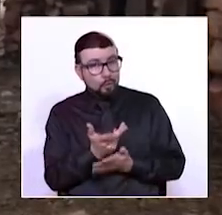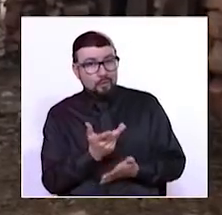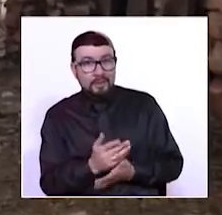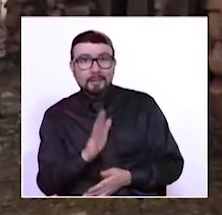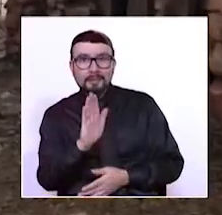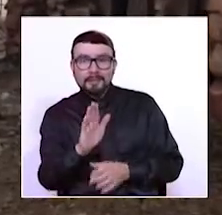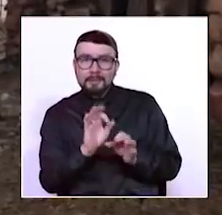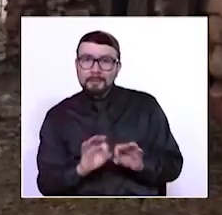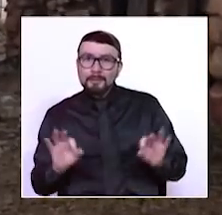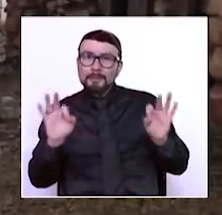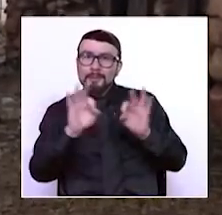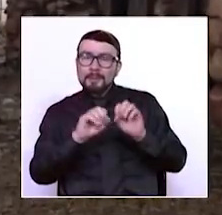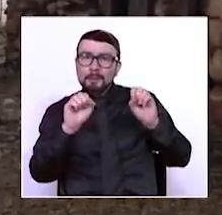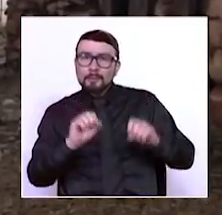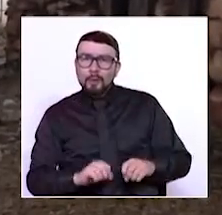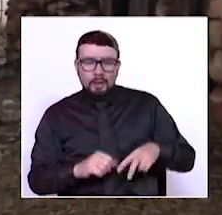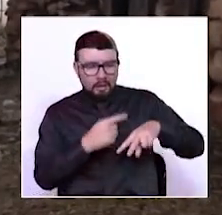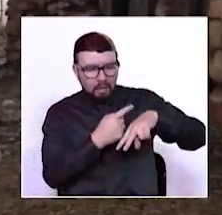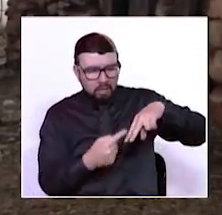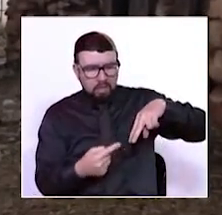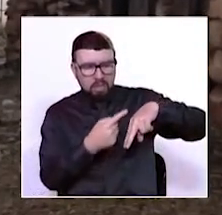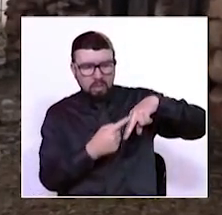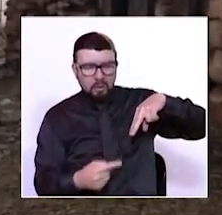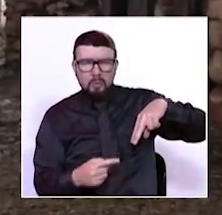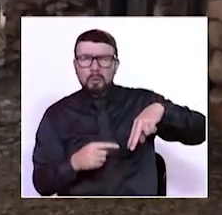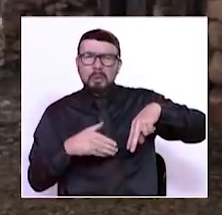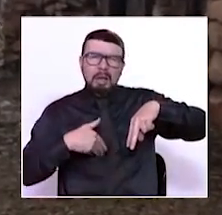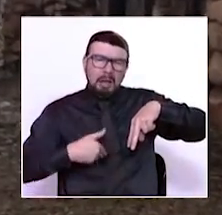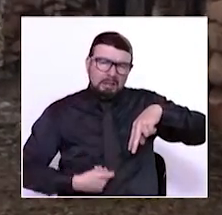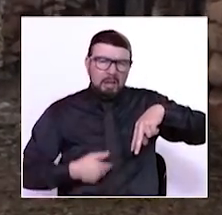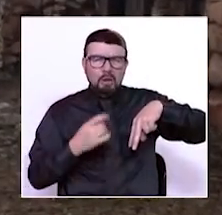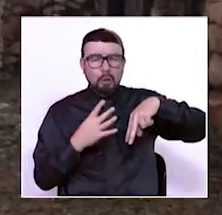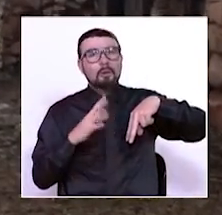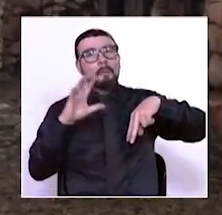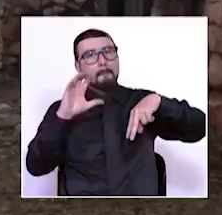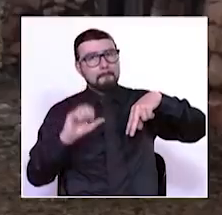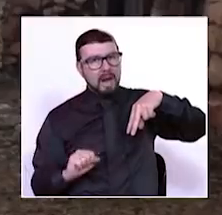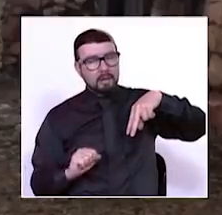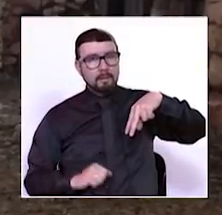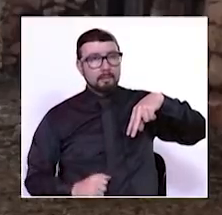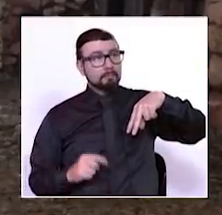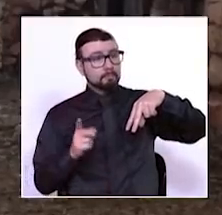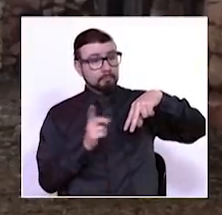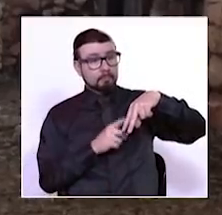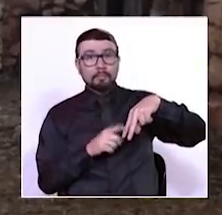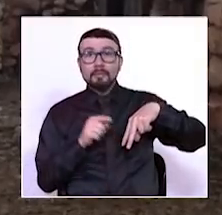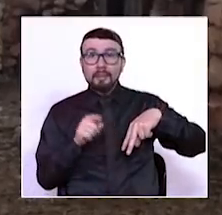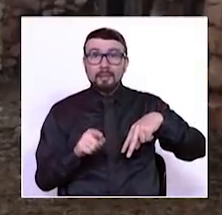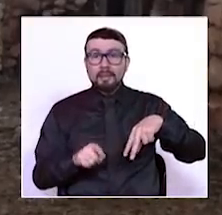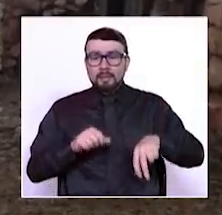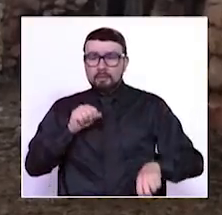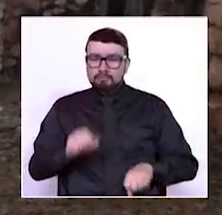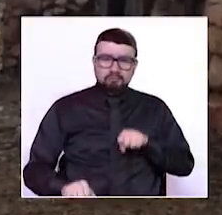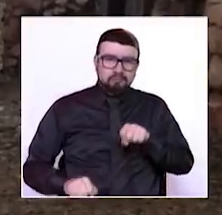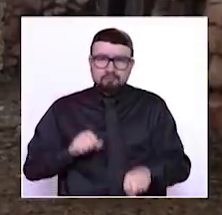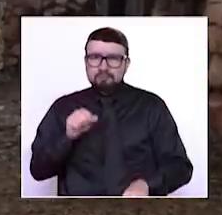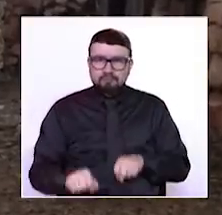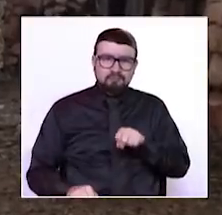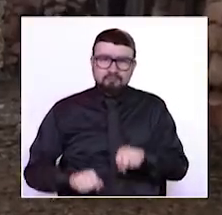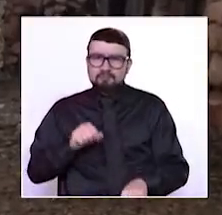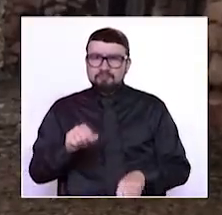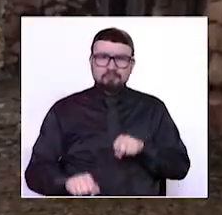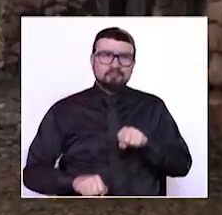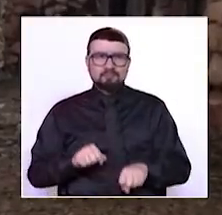especiales que ayudan a disminuir este riesgo. El primero es la emulación de la bicicleta, tumbada en el suelo o en